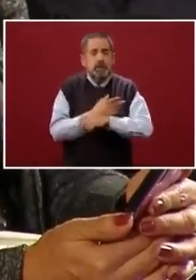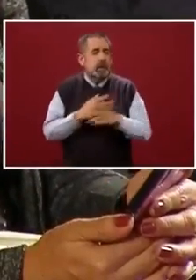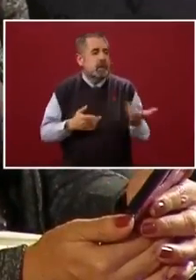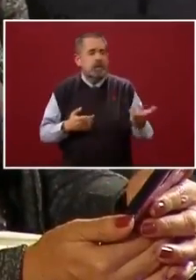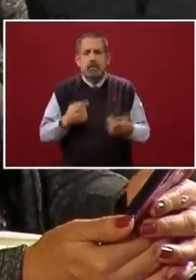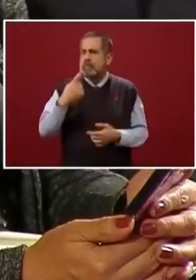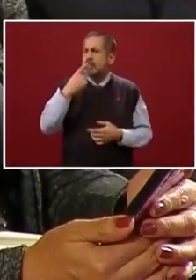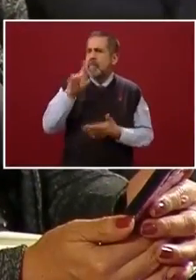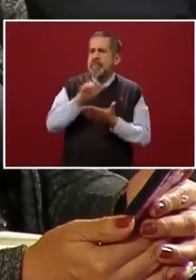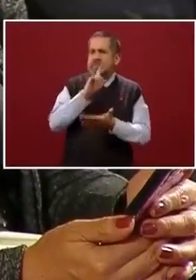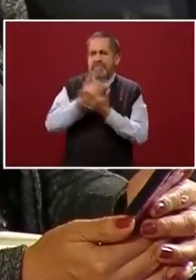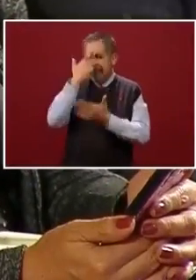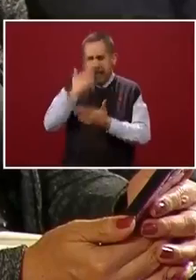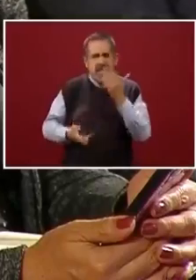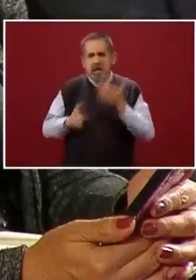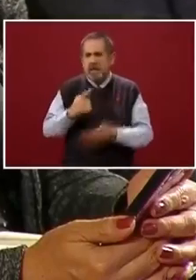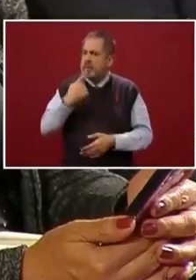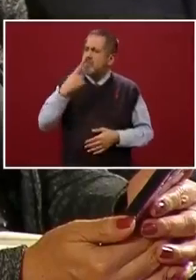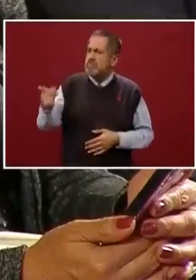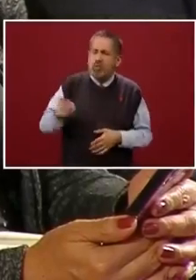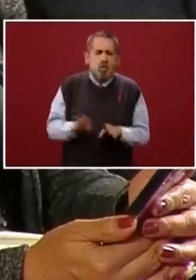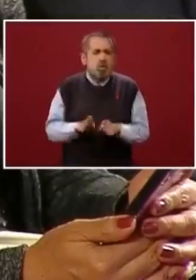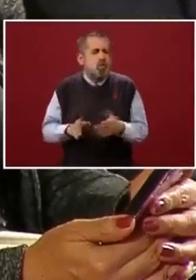o a qué tipo de